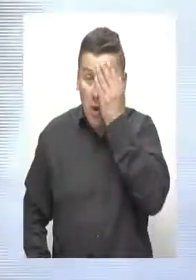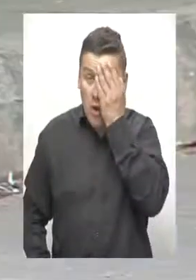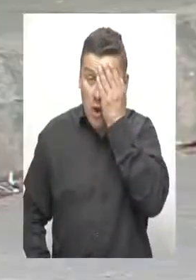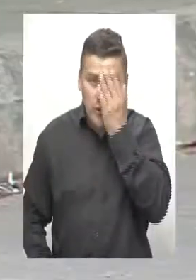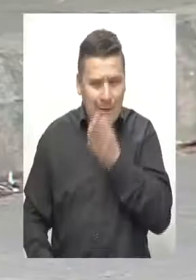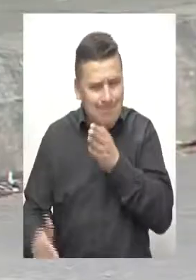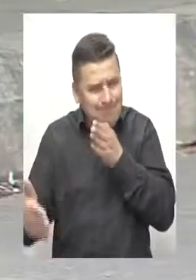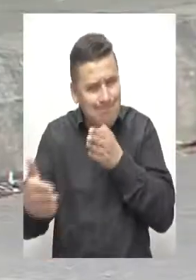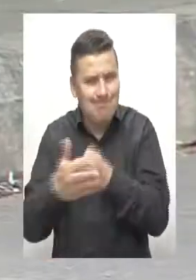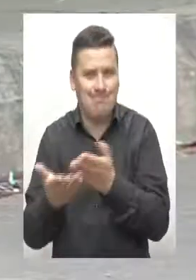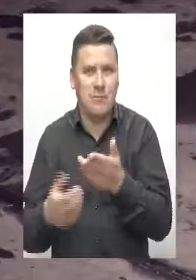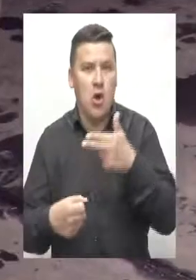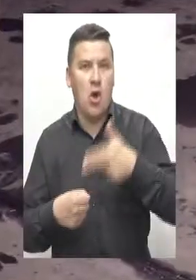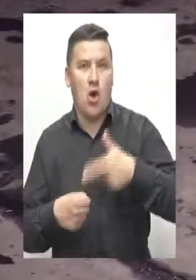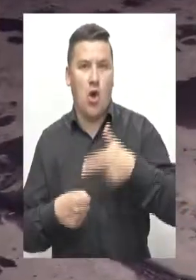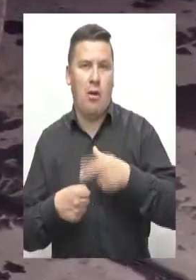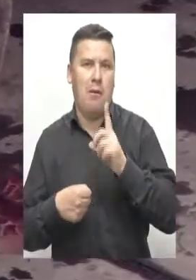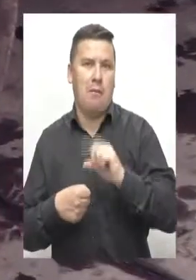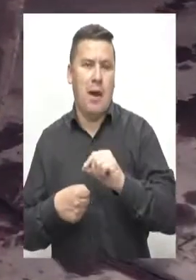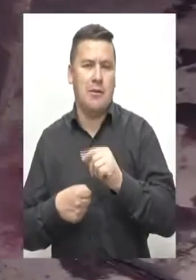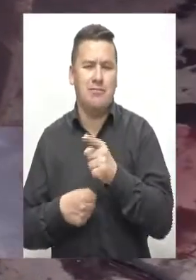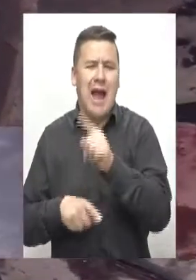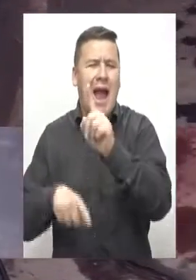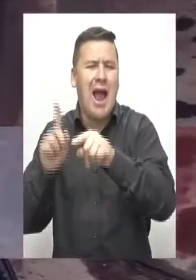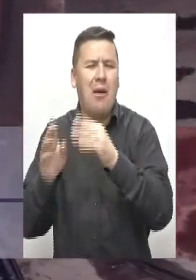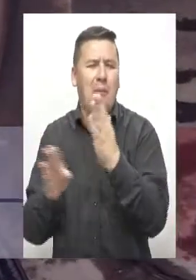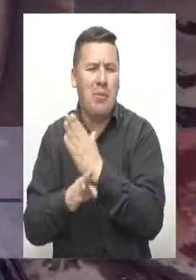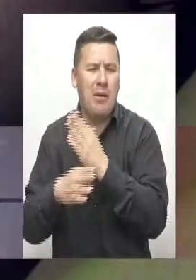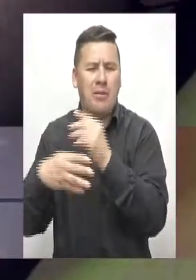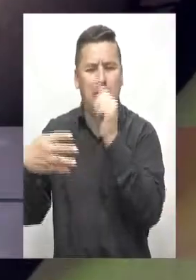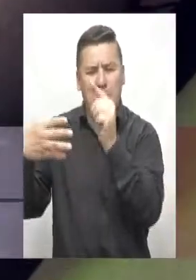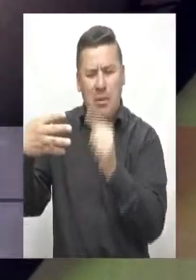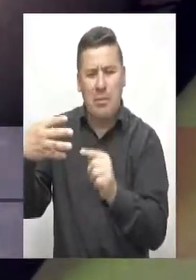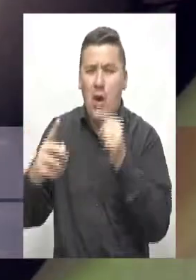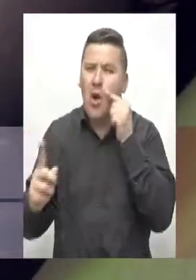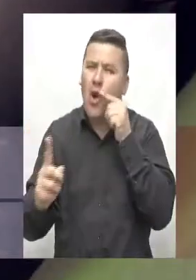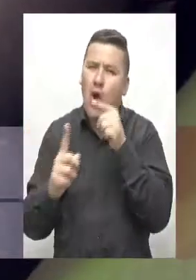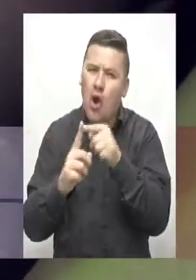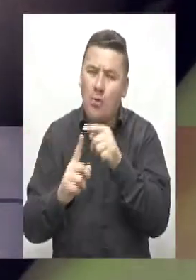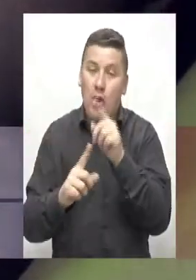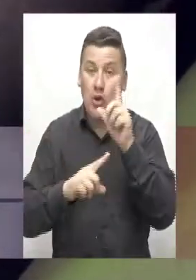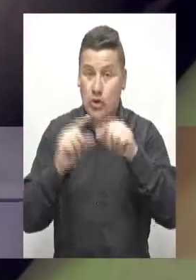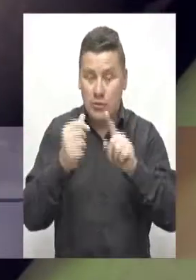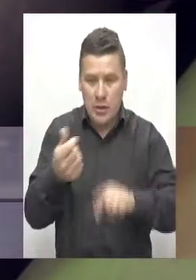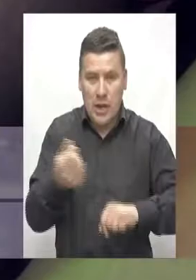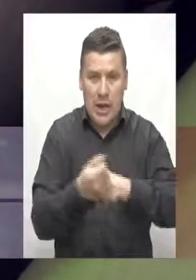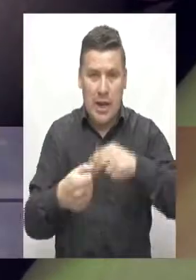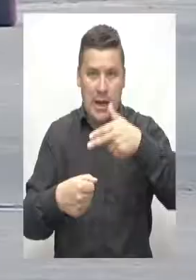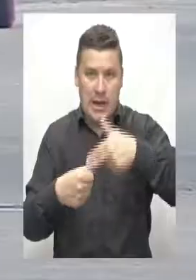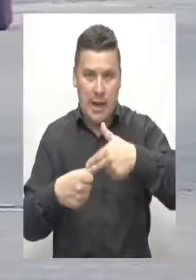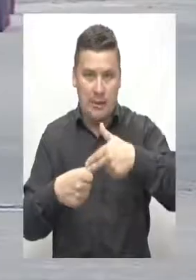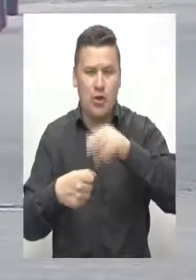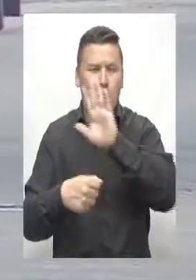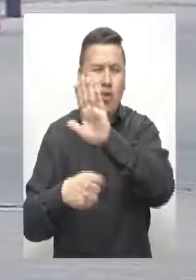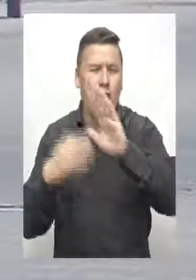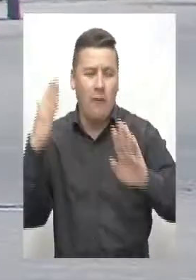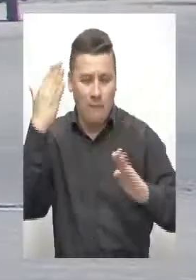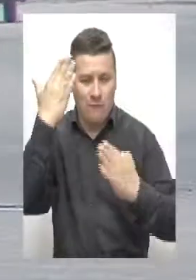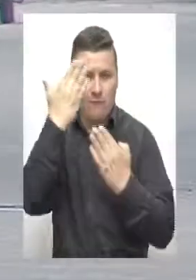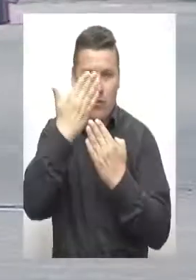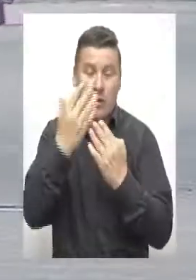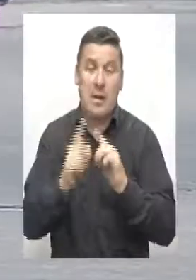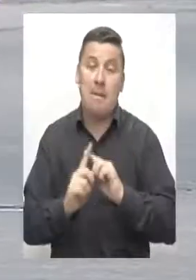combatir el contrabando e incentivar el consumo de la gasolina del país son algunos de los objetivos de la política de subsidios para los combustibles